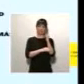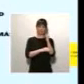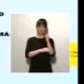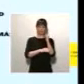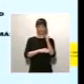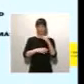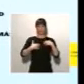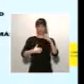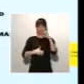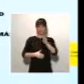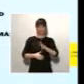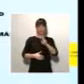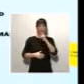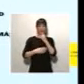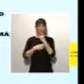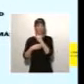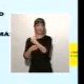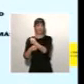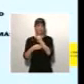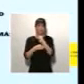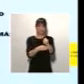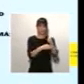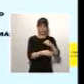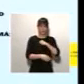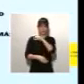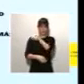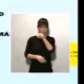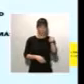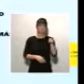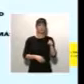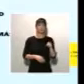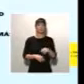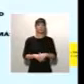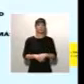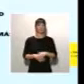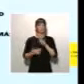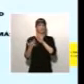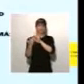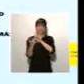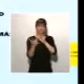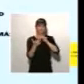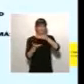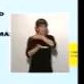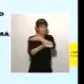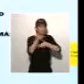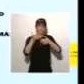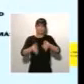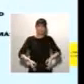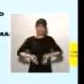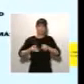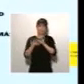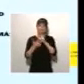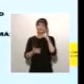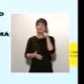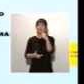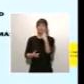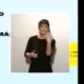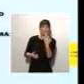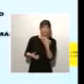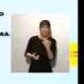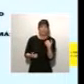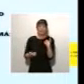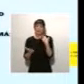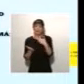dando soporte en continua comunicación con los centros hospitalarios para conocer sus requerimientos y sus necesidades,